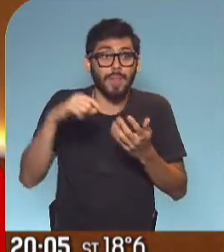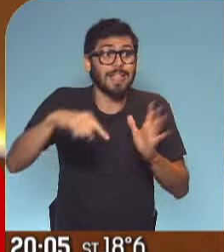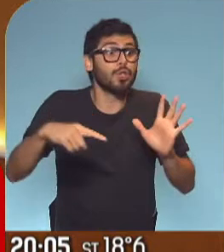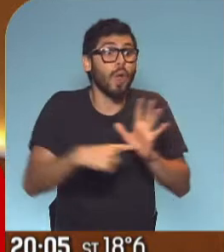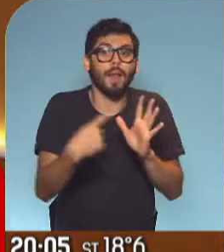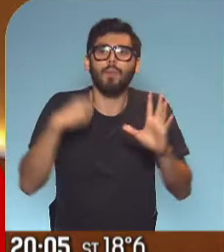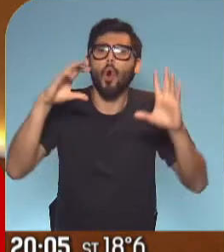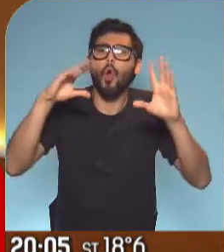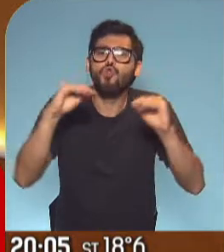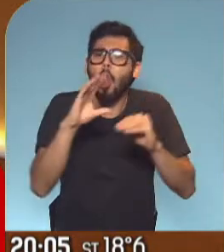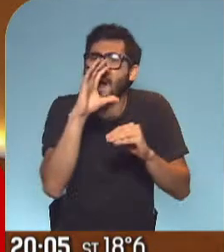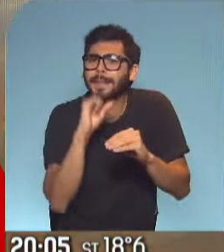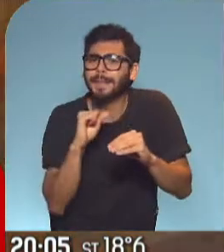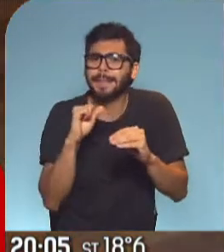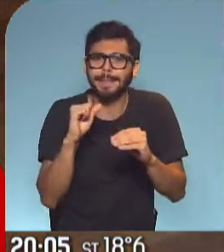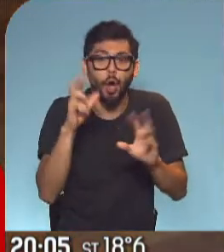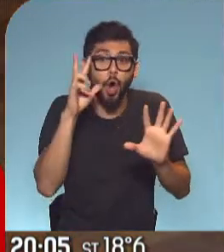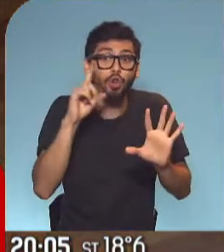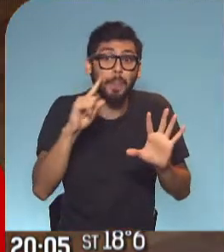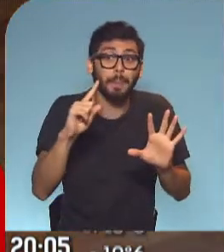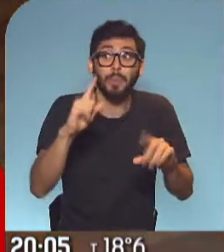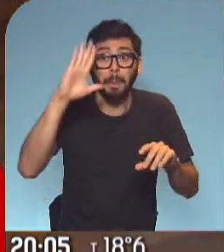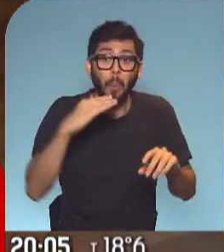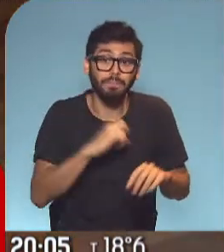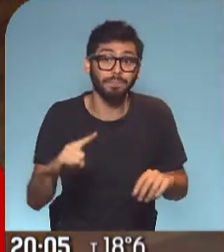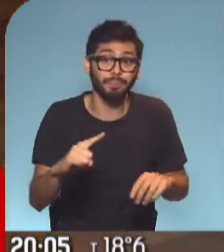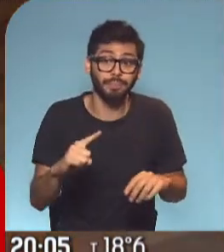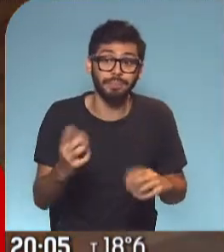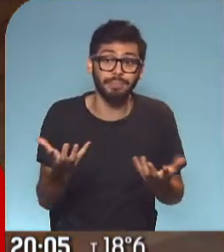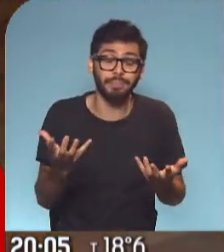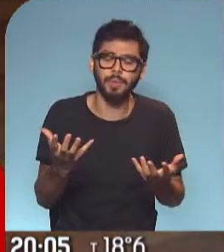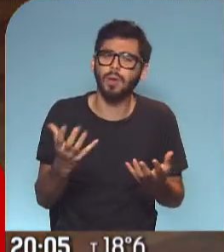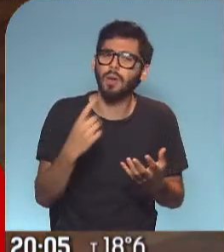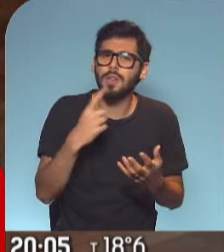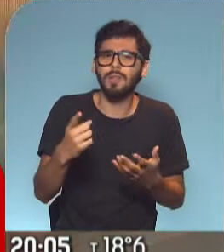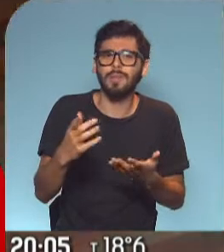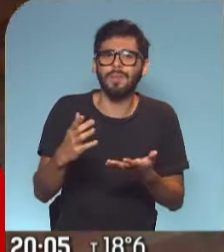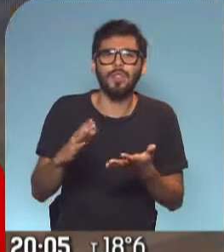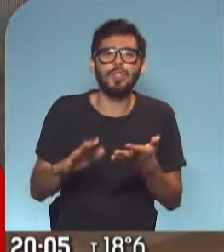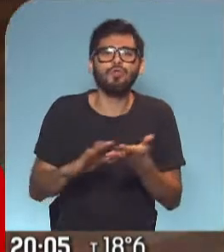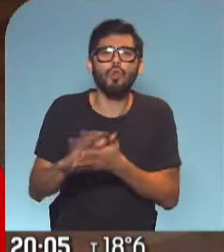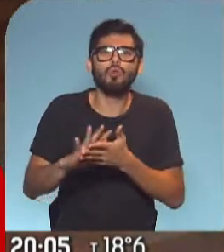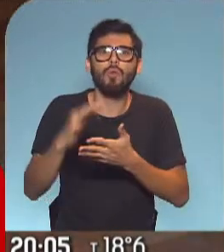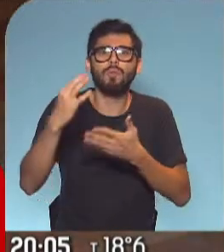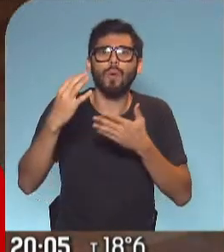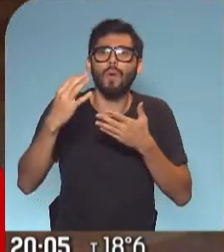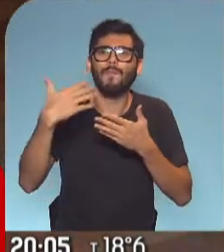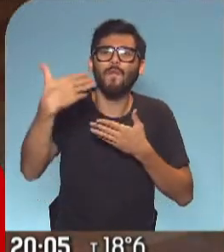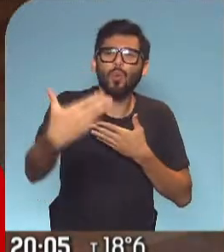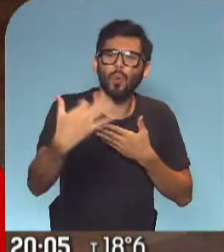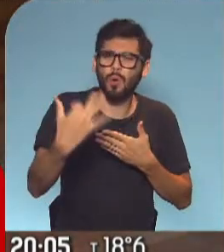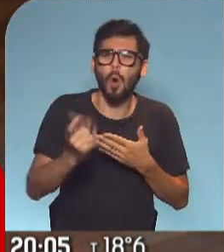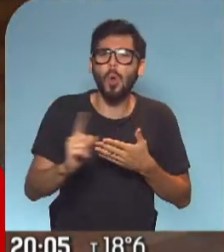obviamente que las grandes soluciones están en el mediano y en el largo plazo, ¿no? Están en las verdaderas posibilidades, ya no